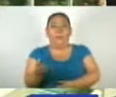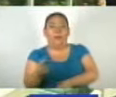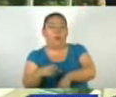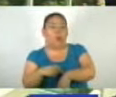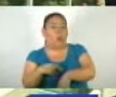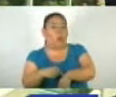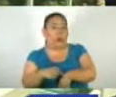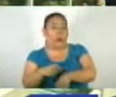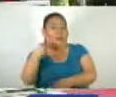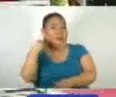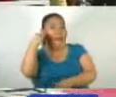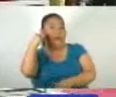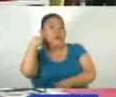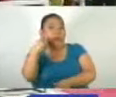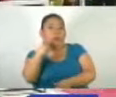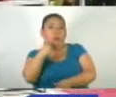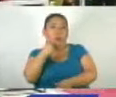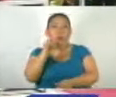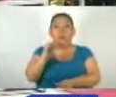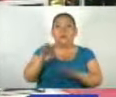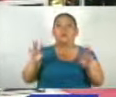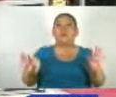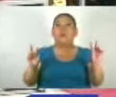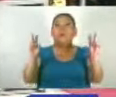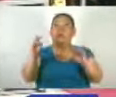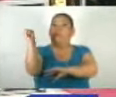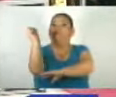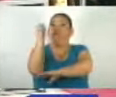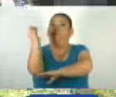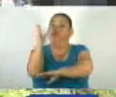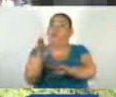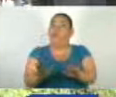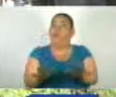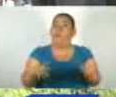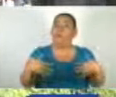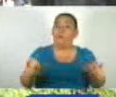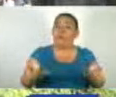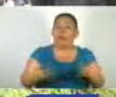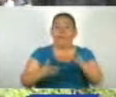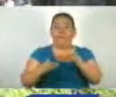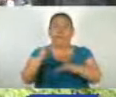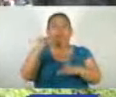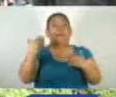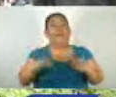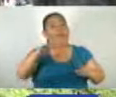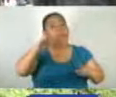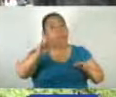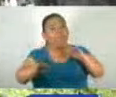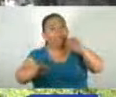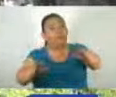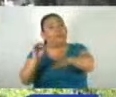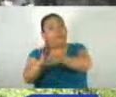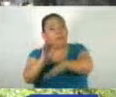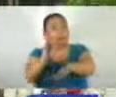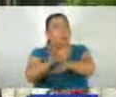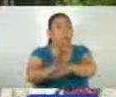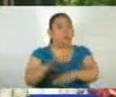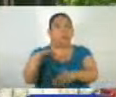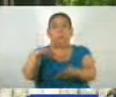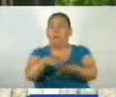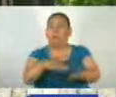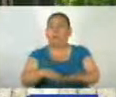para las autoridades, pues las emergencias podrían incrementar pese a los constantes llamados a la población a acatar